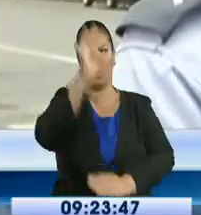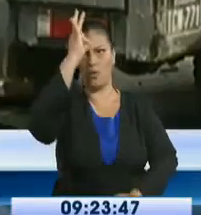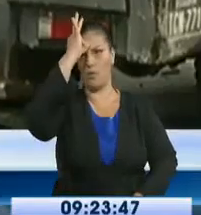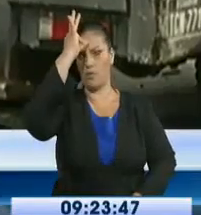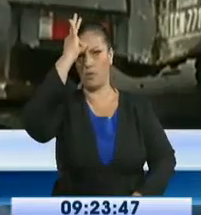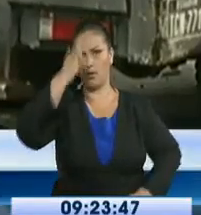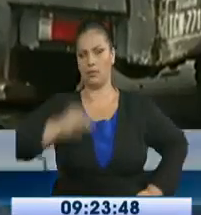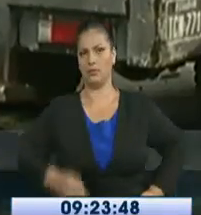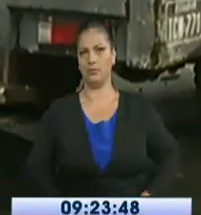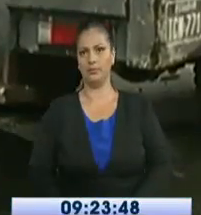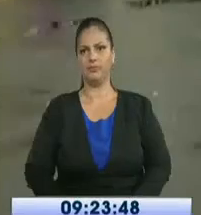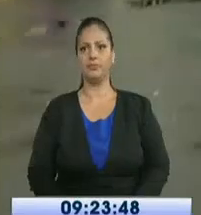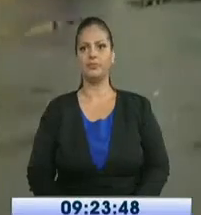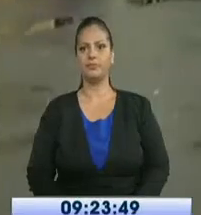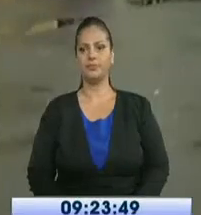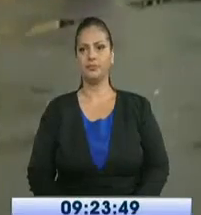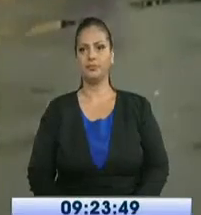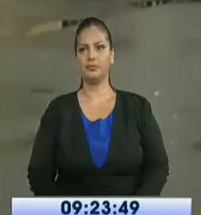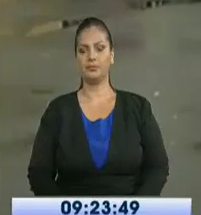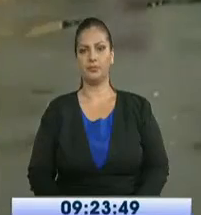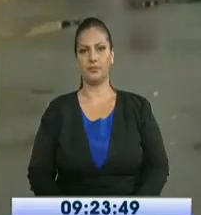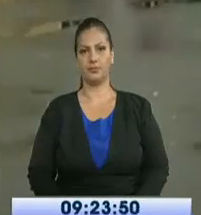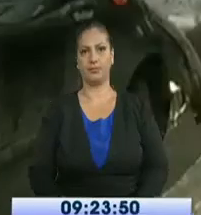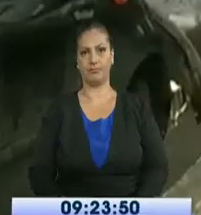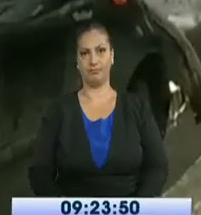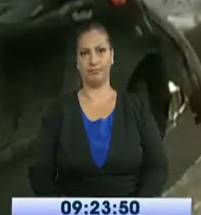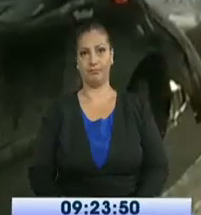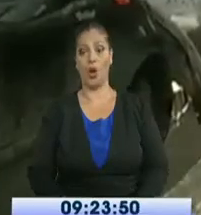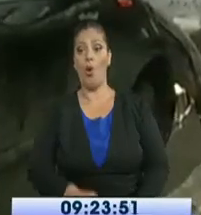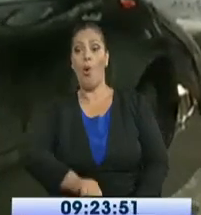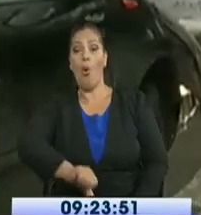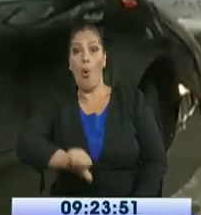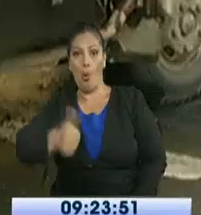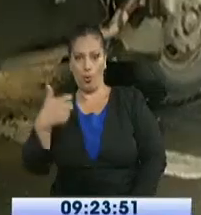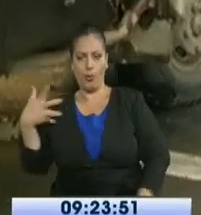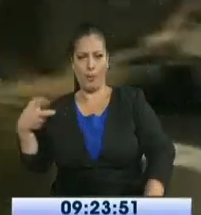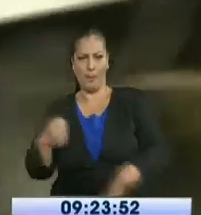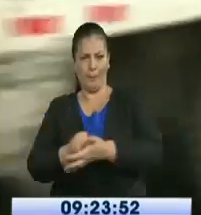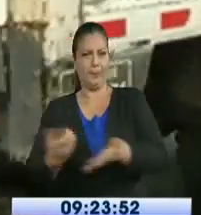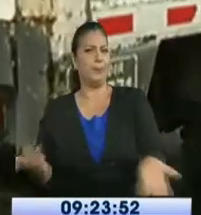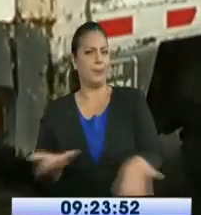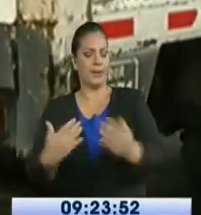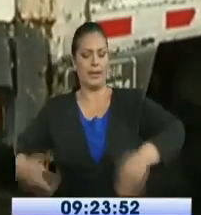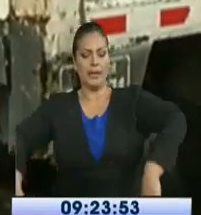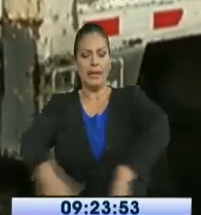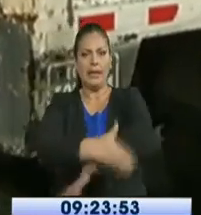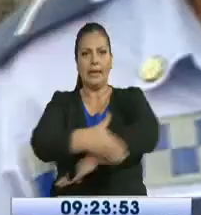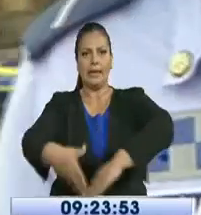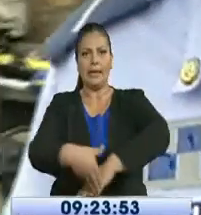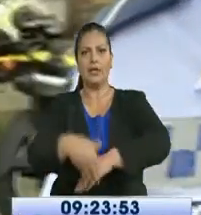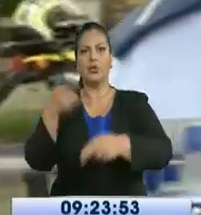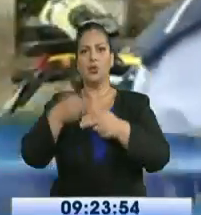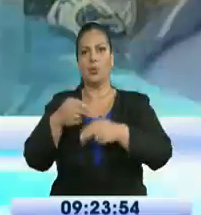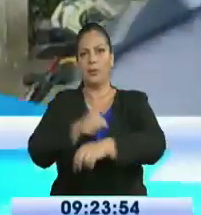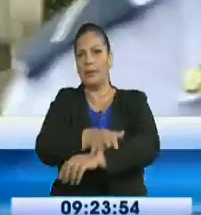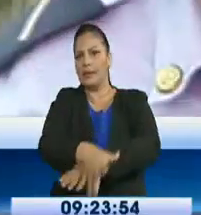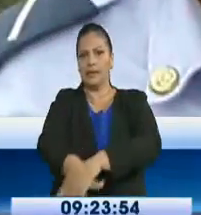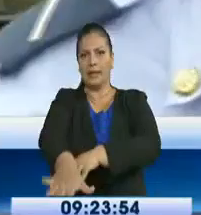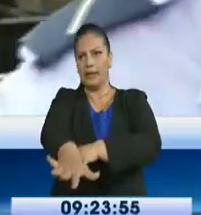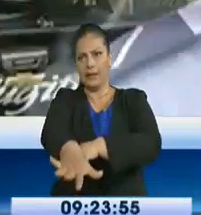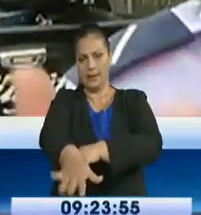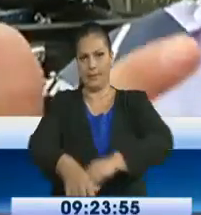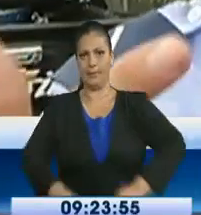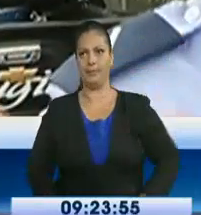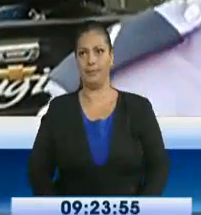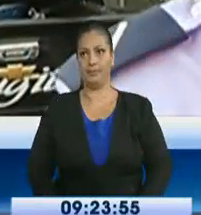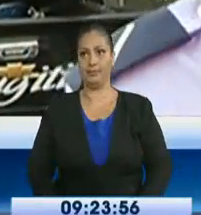culpa. En Los Ríos y Huancavilca se produjo otro percance que involucró a tres vehículos. Que un vehículo